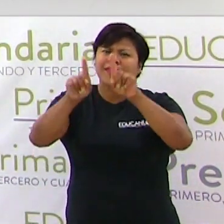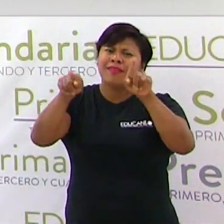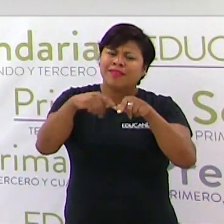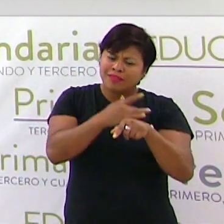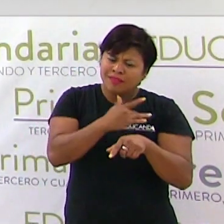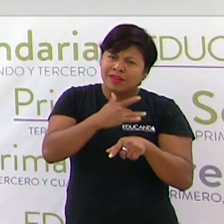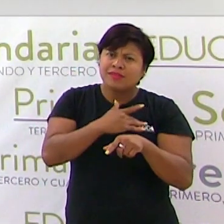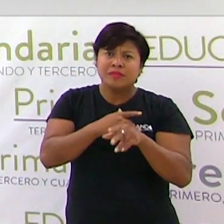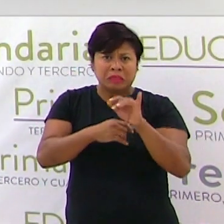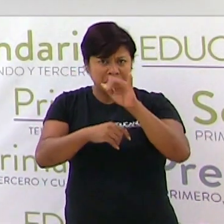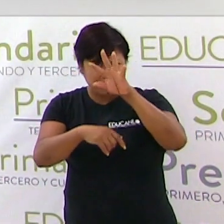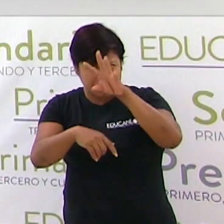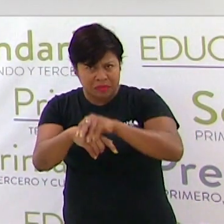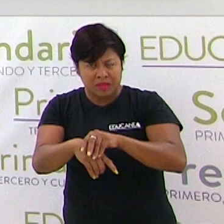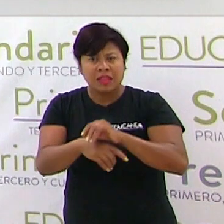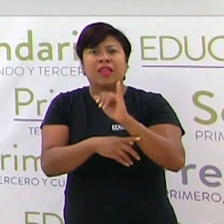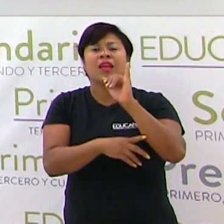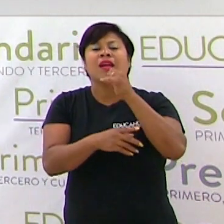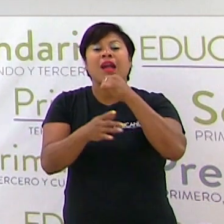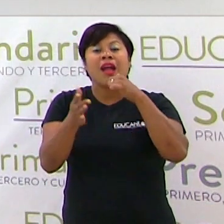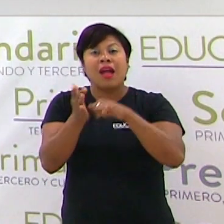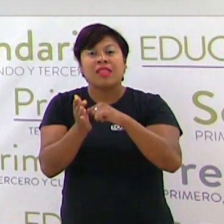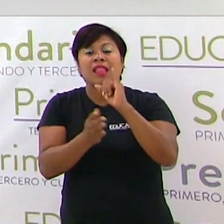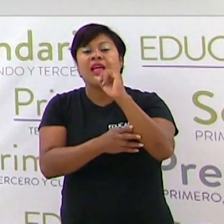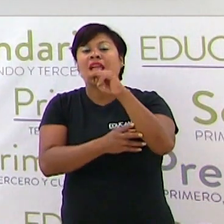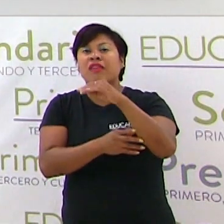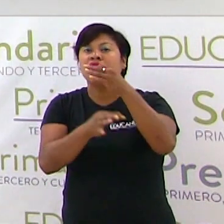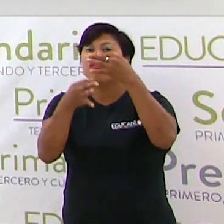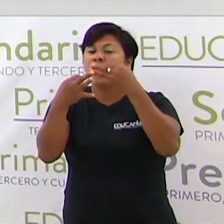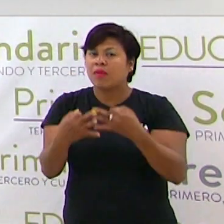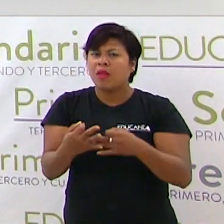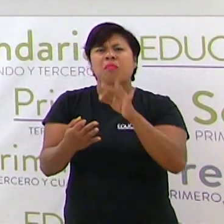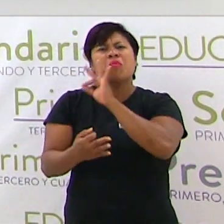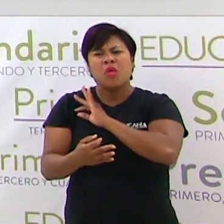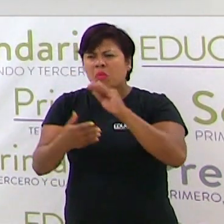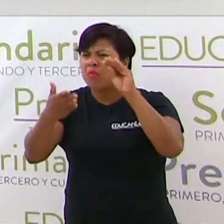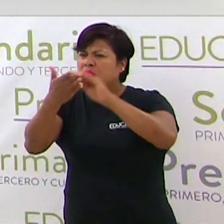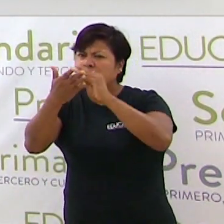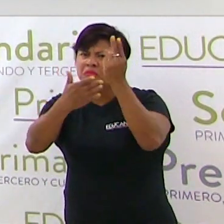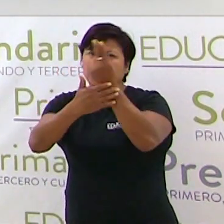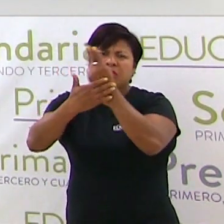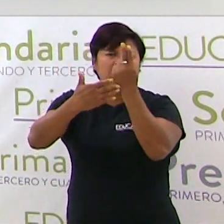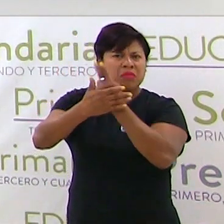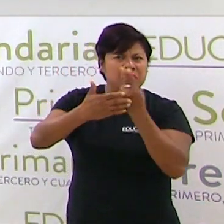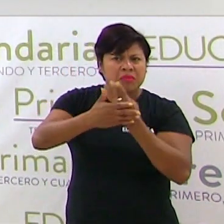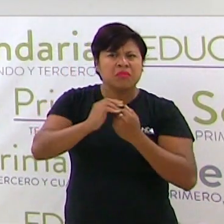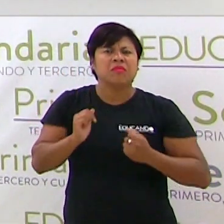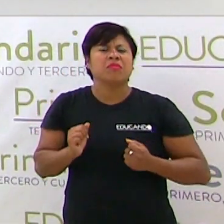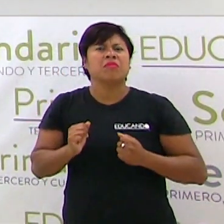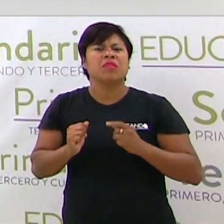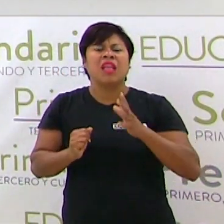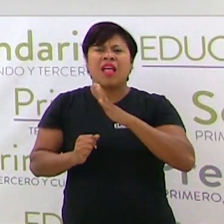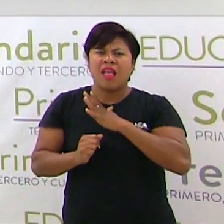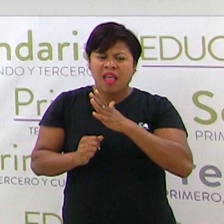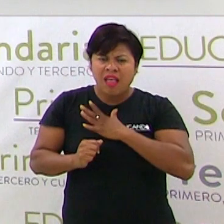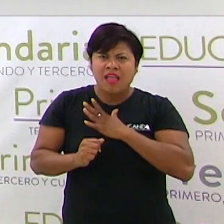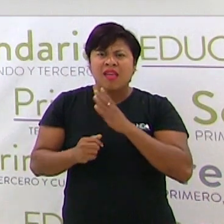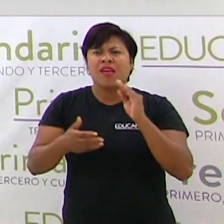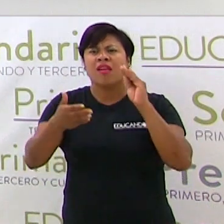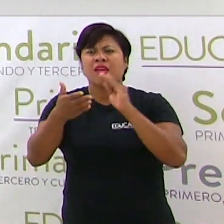se permite en una carta informal, podemos decorarla. Hay niñas que le ponen, o niños que le ponen